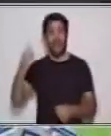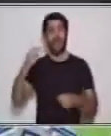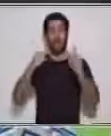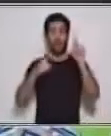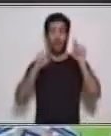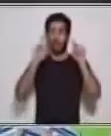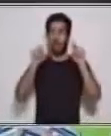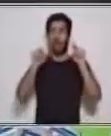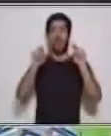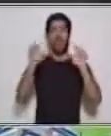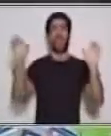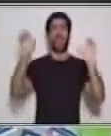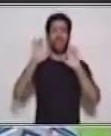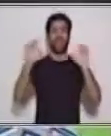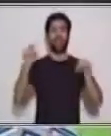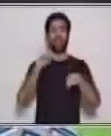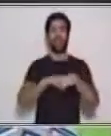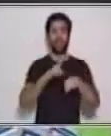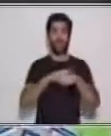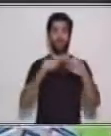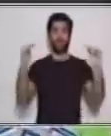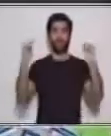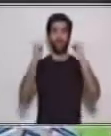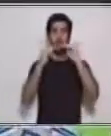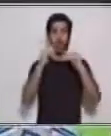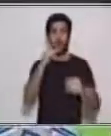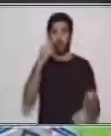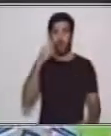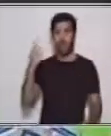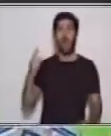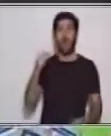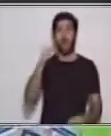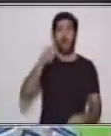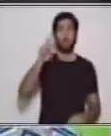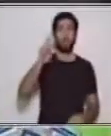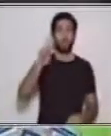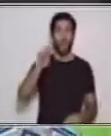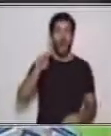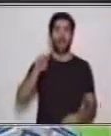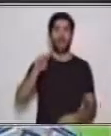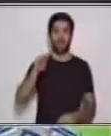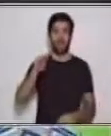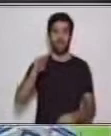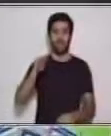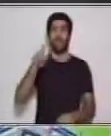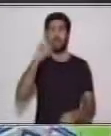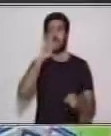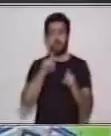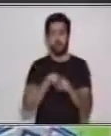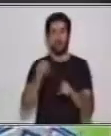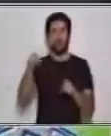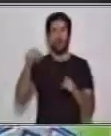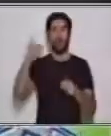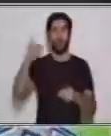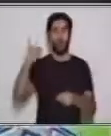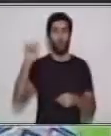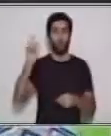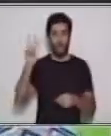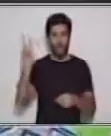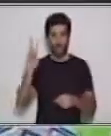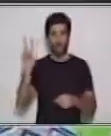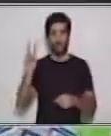misma cantidad de ejercicio. Yo puedo decir que fue el día martes y puedo decir que fue el día